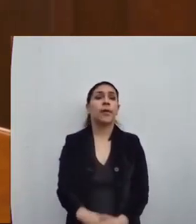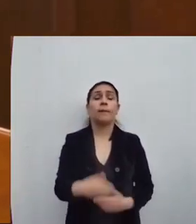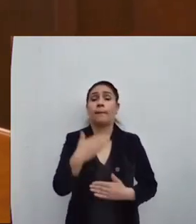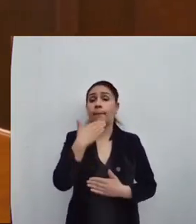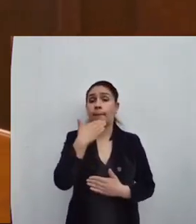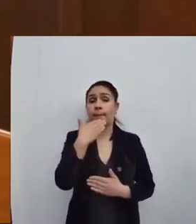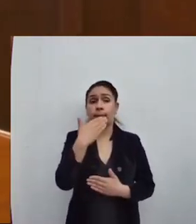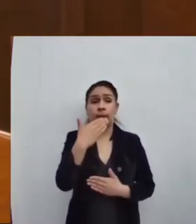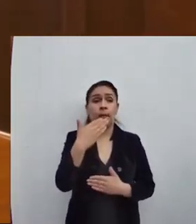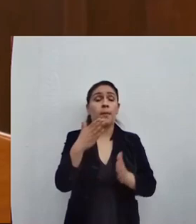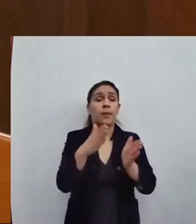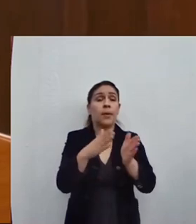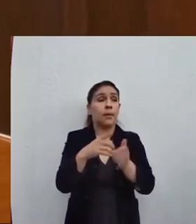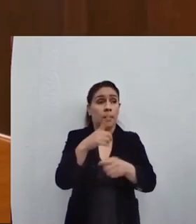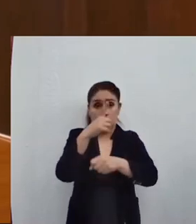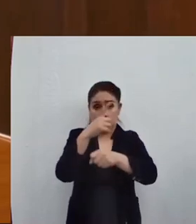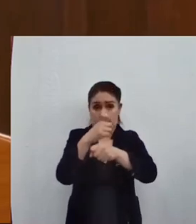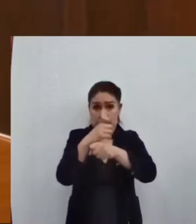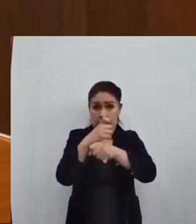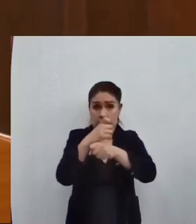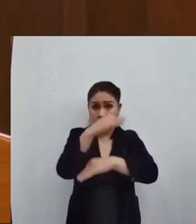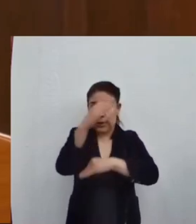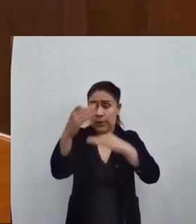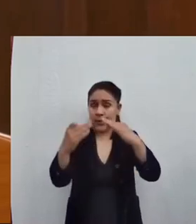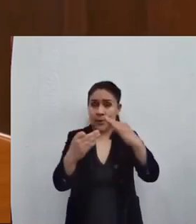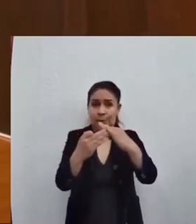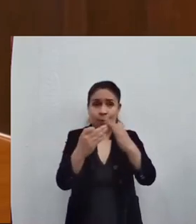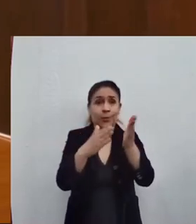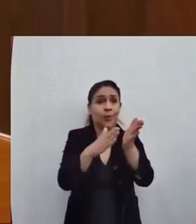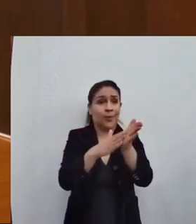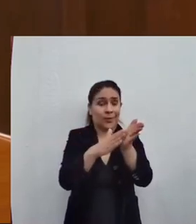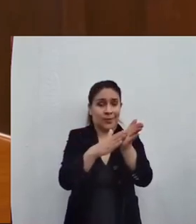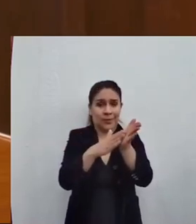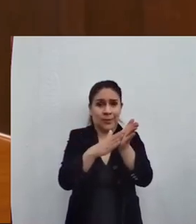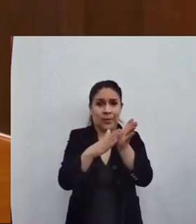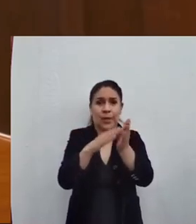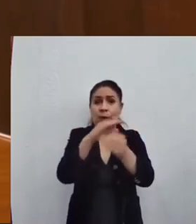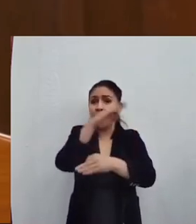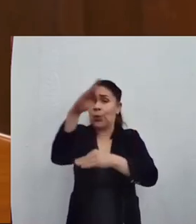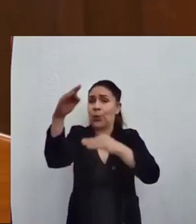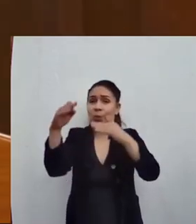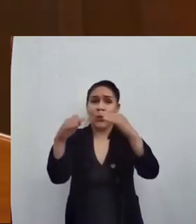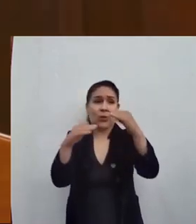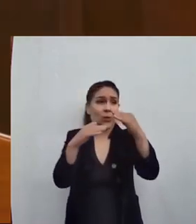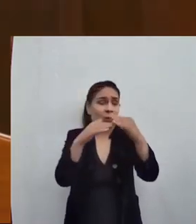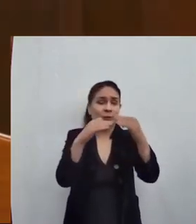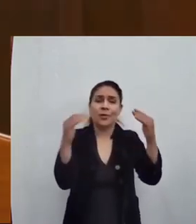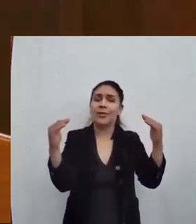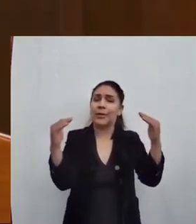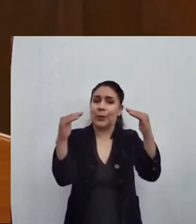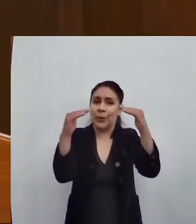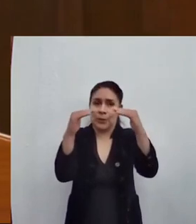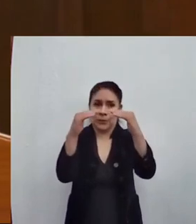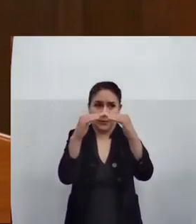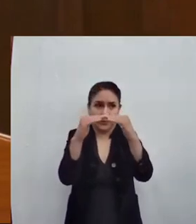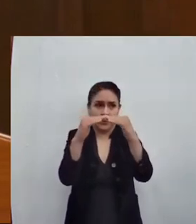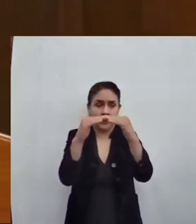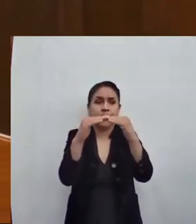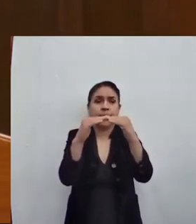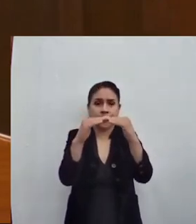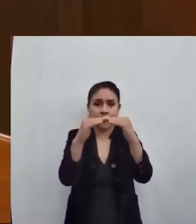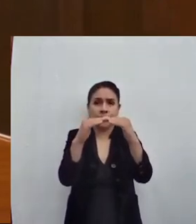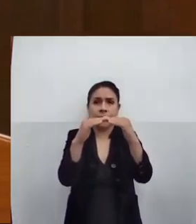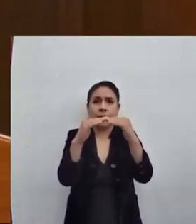este proceso absolutamente democrático, que no solamente es un imperativo normativo, sino sobre todo